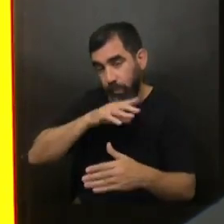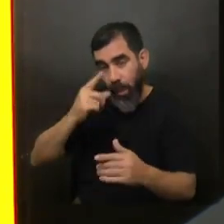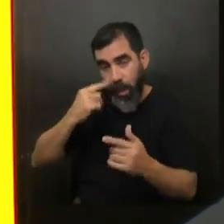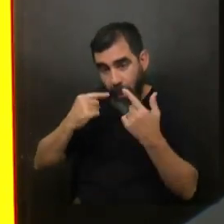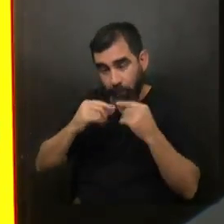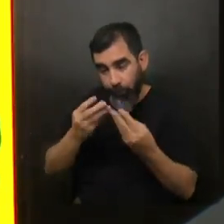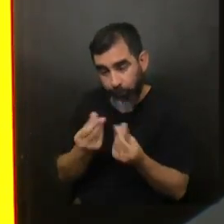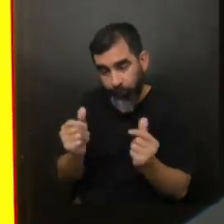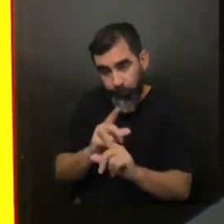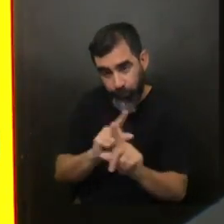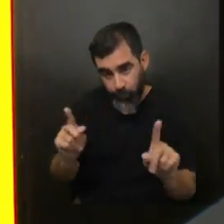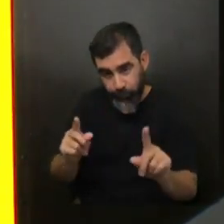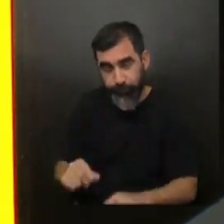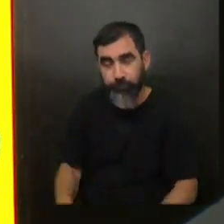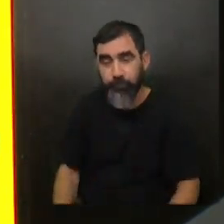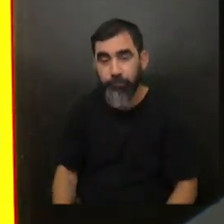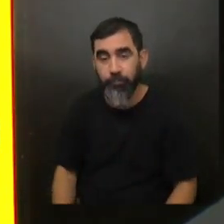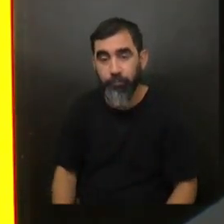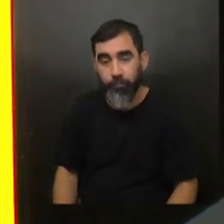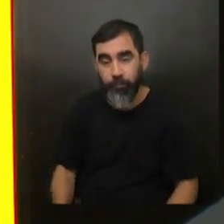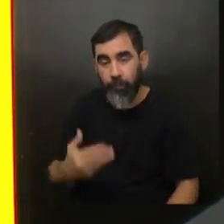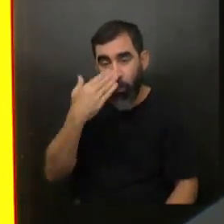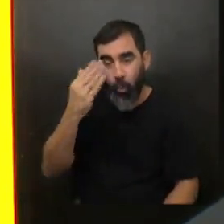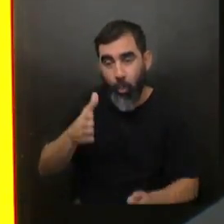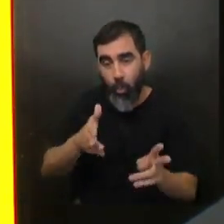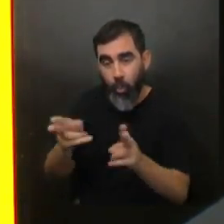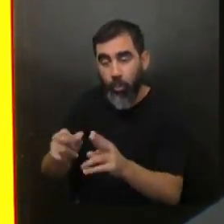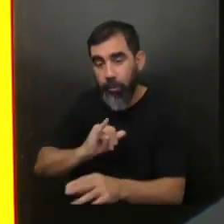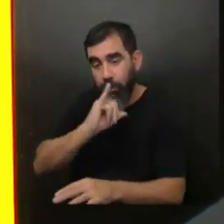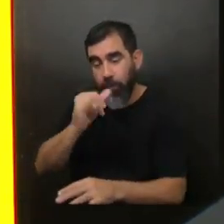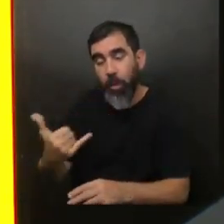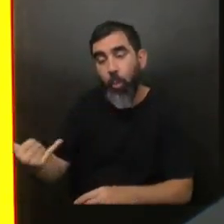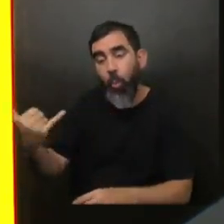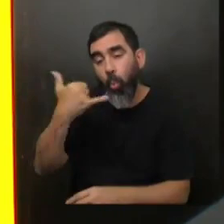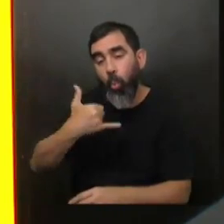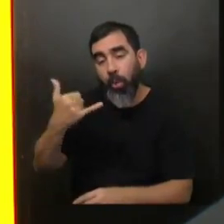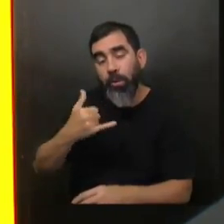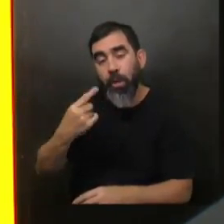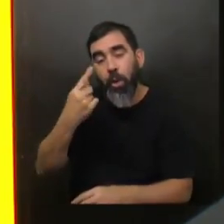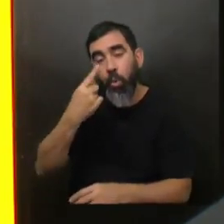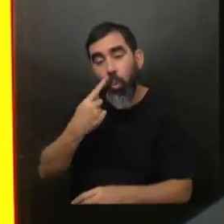no se evapora tanto. Y bueno, y en la última parte del informe de Rosario nos cuenta las